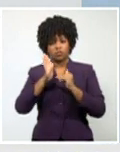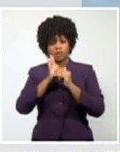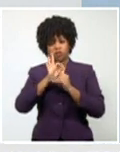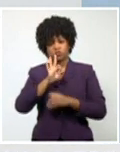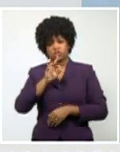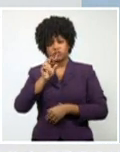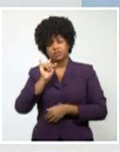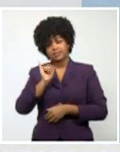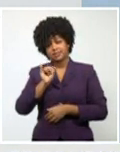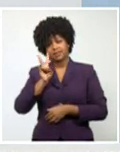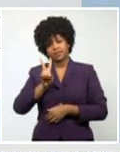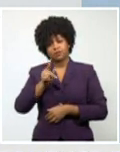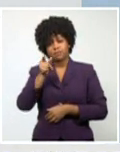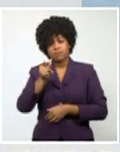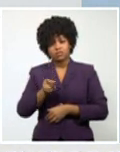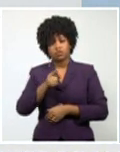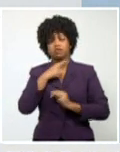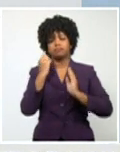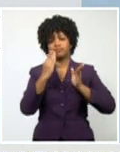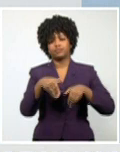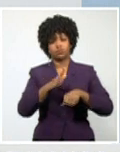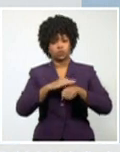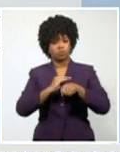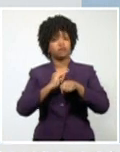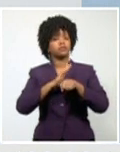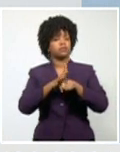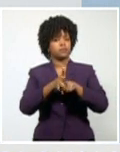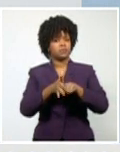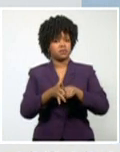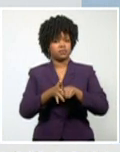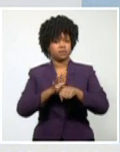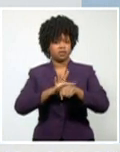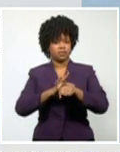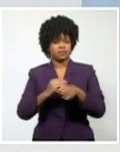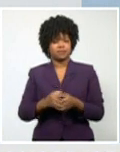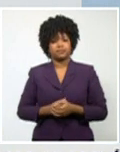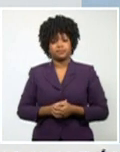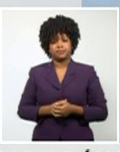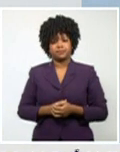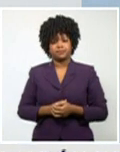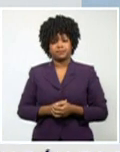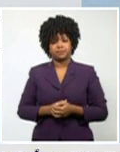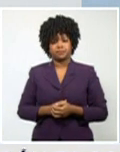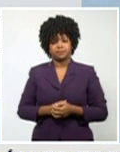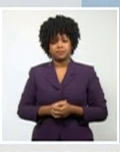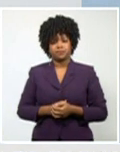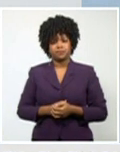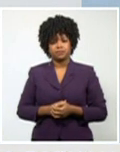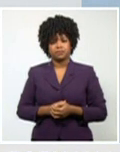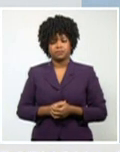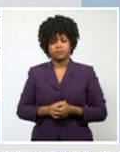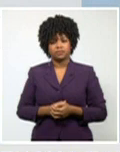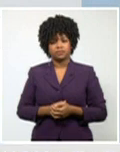124.862 personas que han fallecido como consecuencia de esta enfermedad en nuestra región. Esto da una tasa